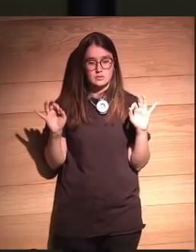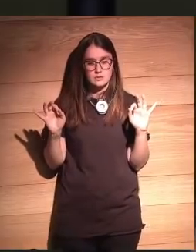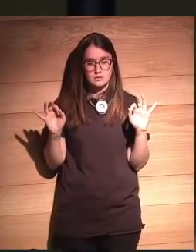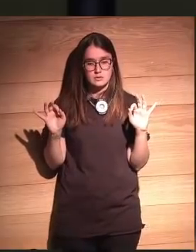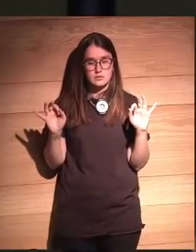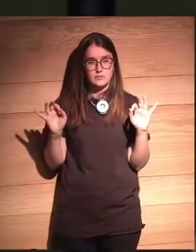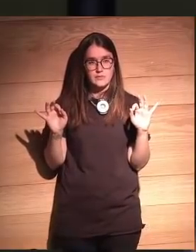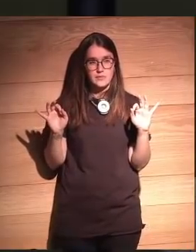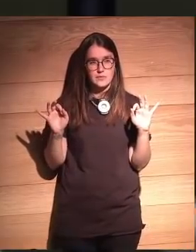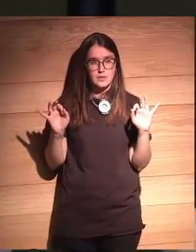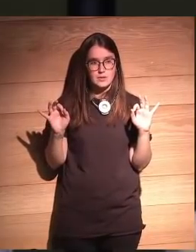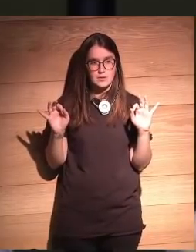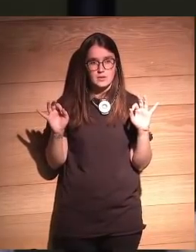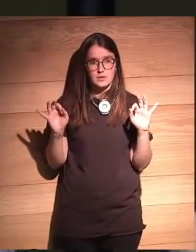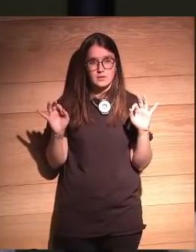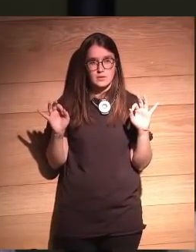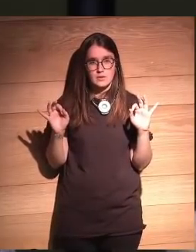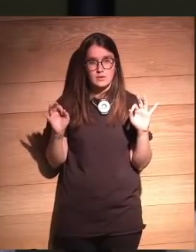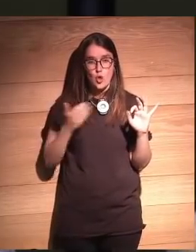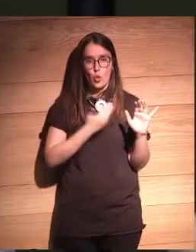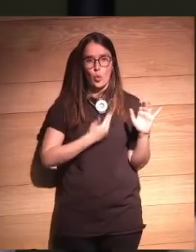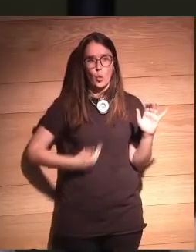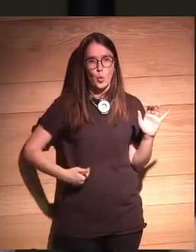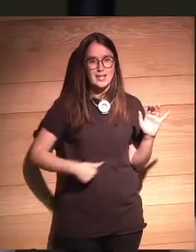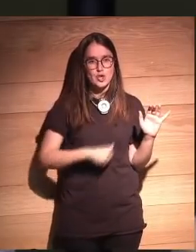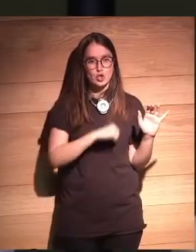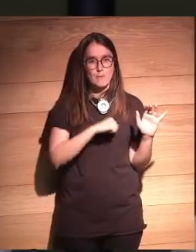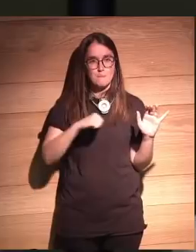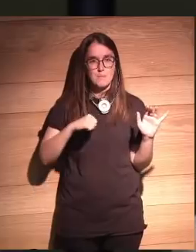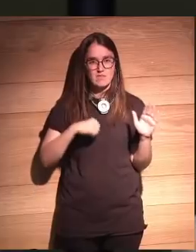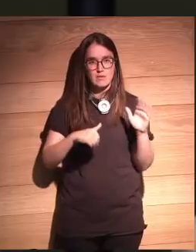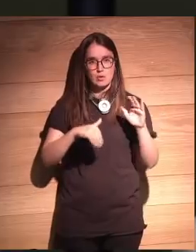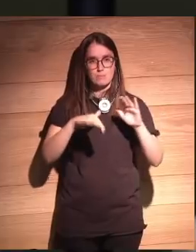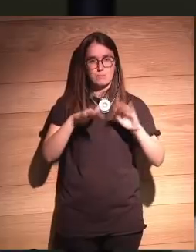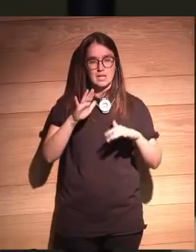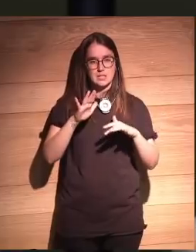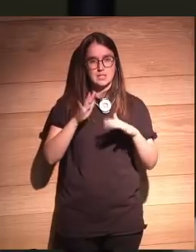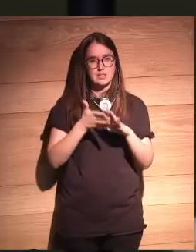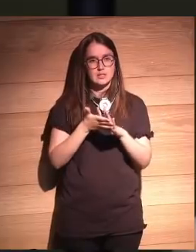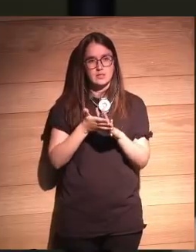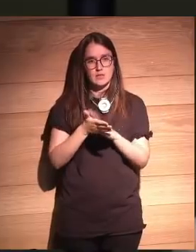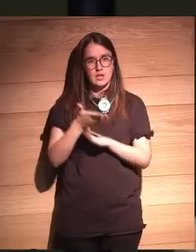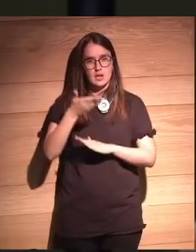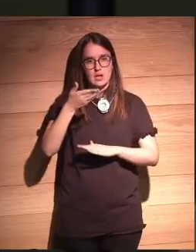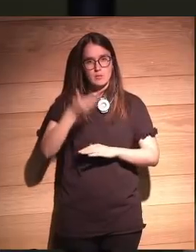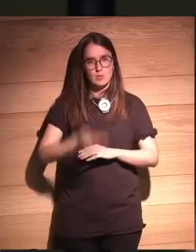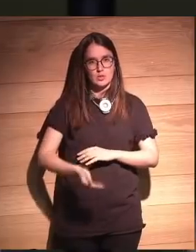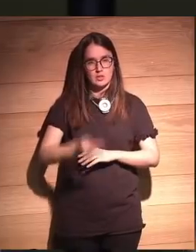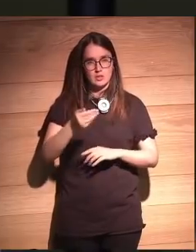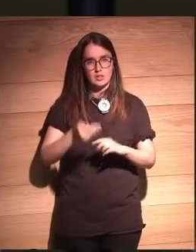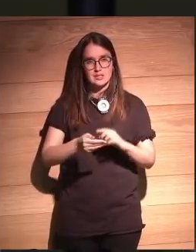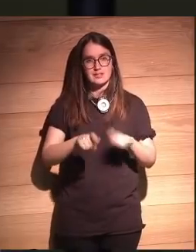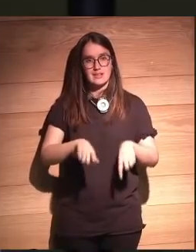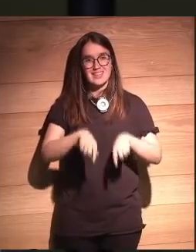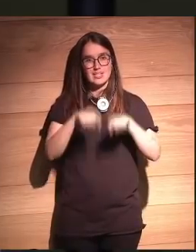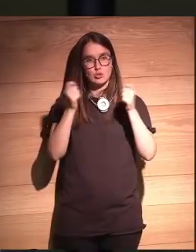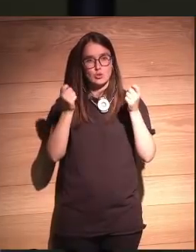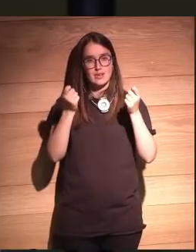según hay cada vez más dueños privados de vivienda, y es una clave para la estabilidad. Se están